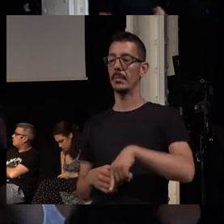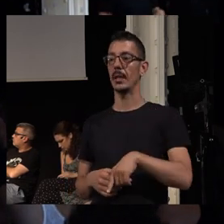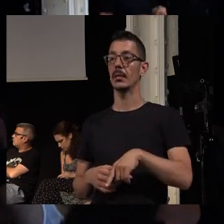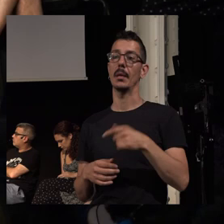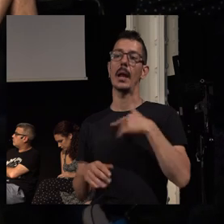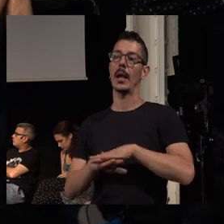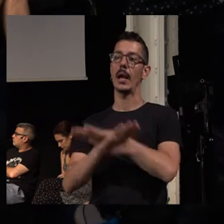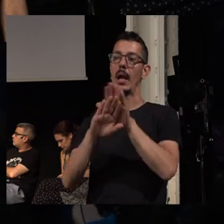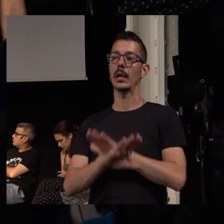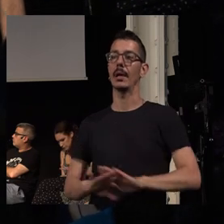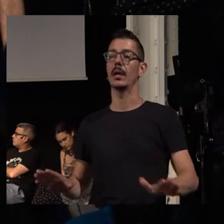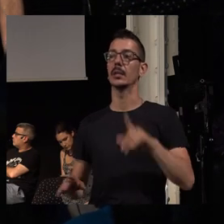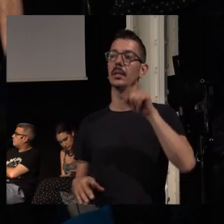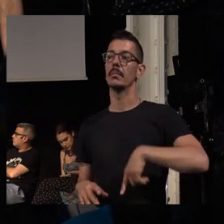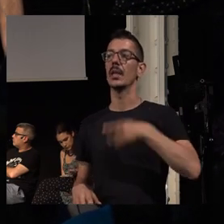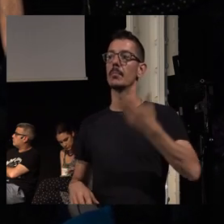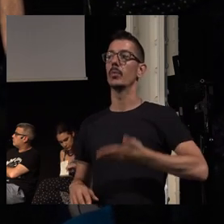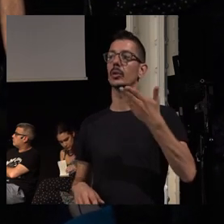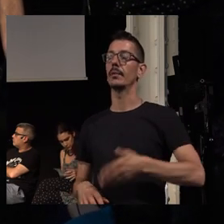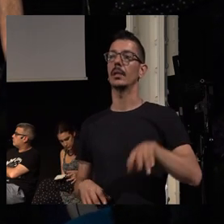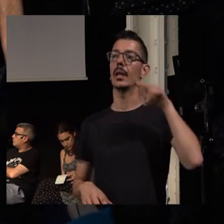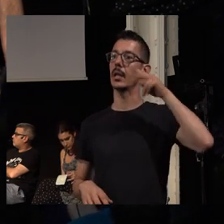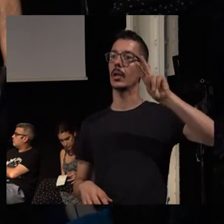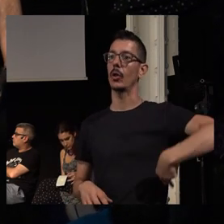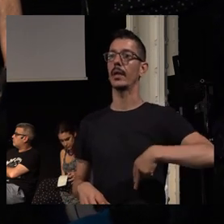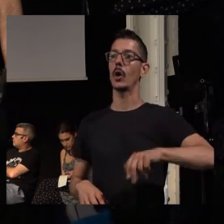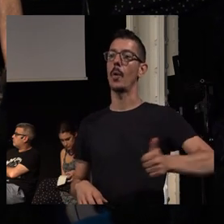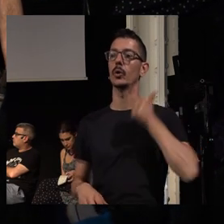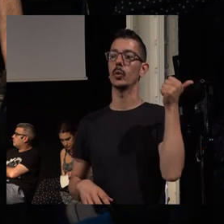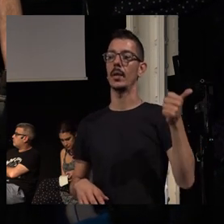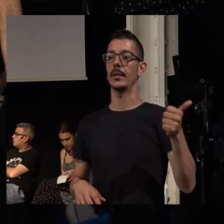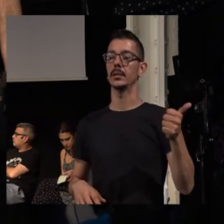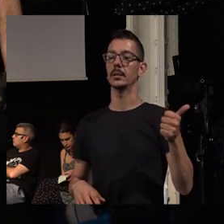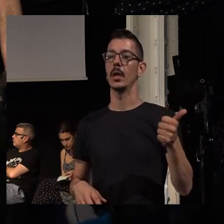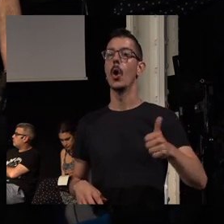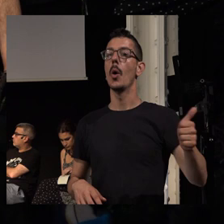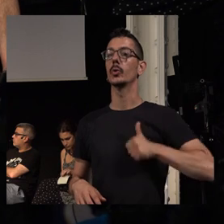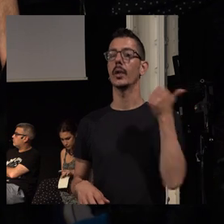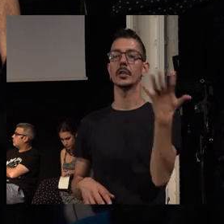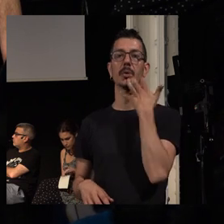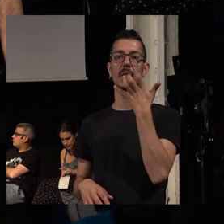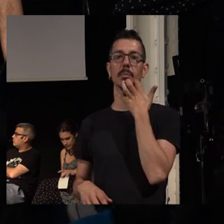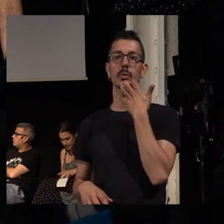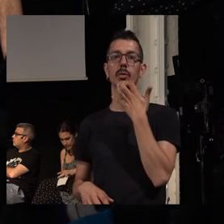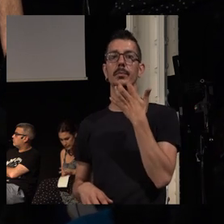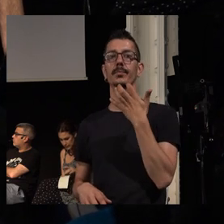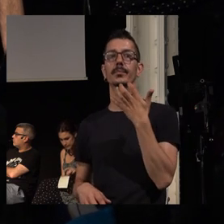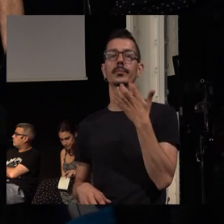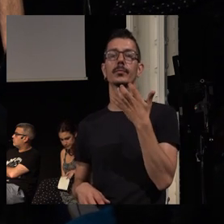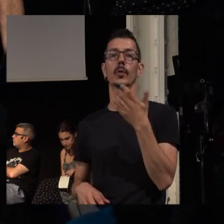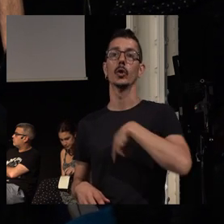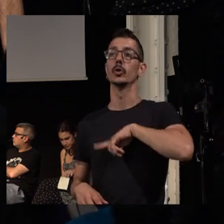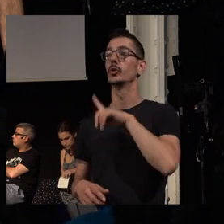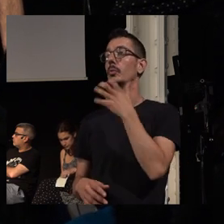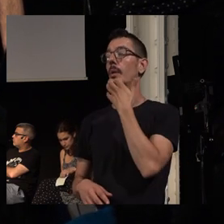ya acabo, ¿no? Creo que también es muy importante reconocer las oportunidades, ¿no? Que sí que brindan el poder tener O sea, es